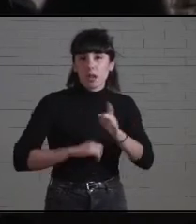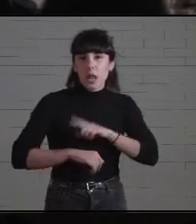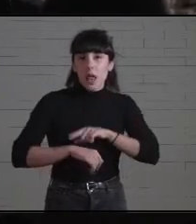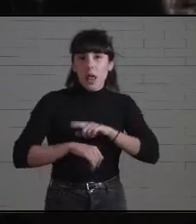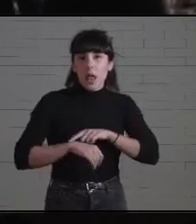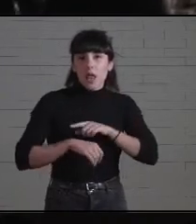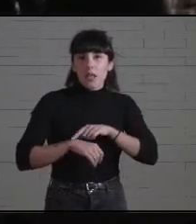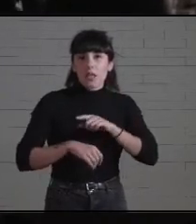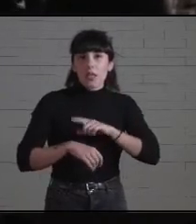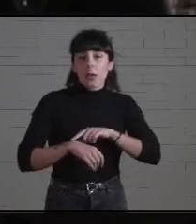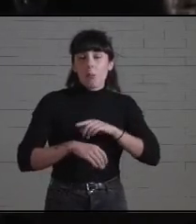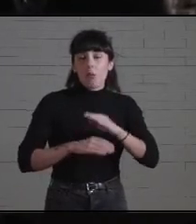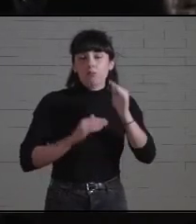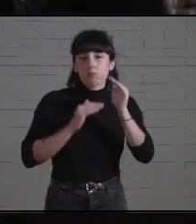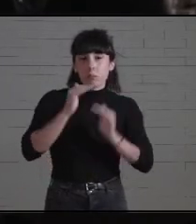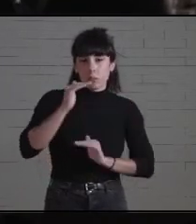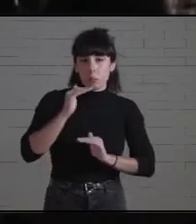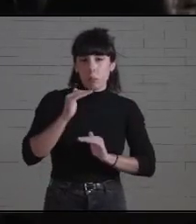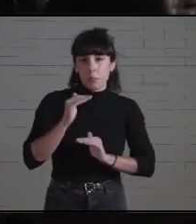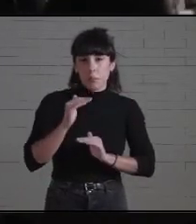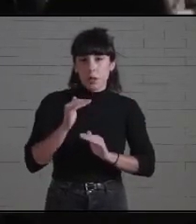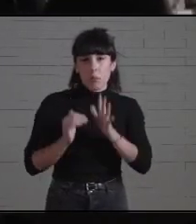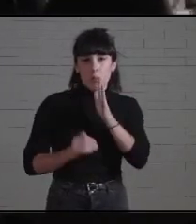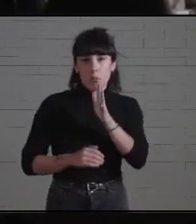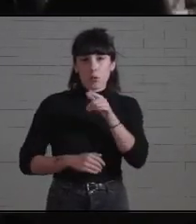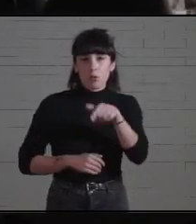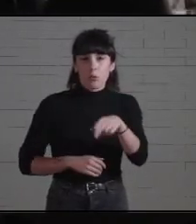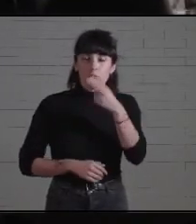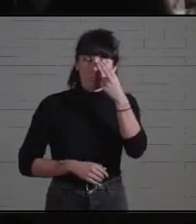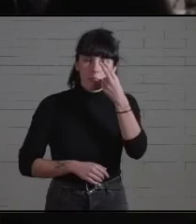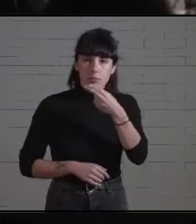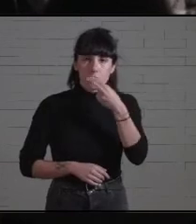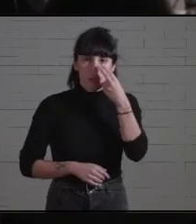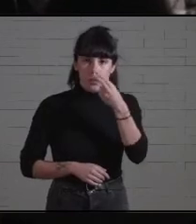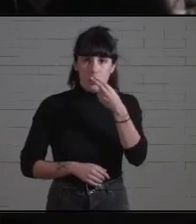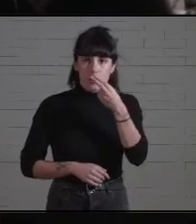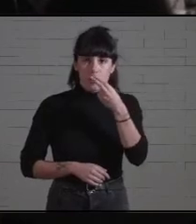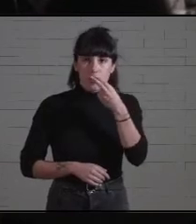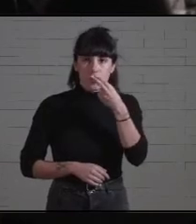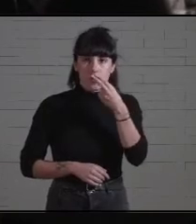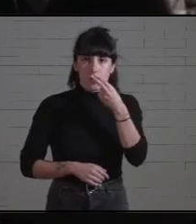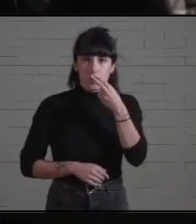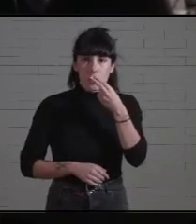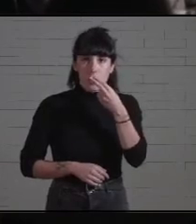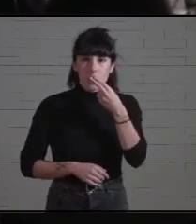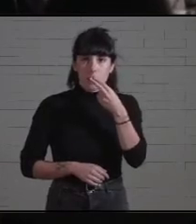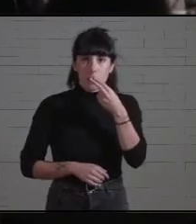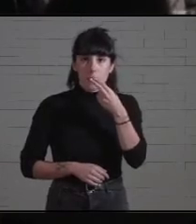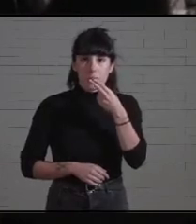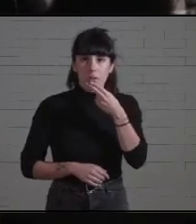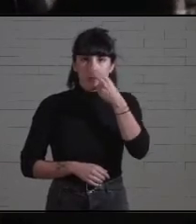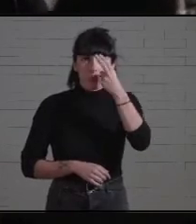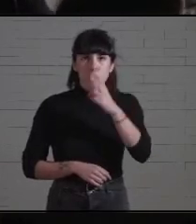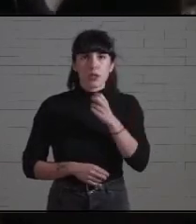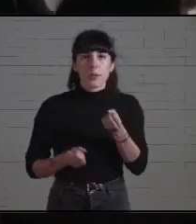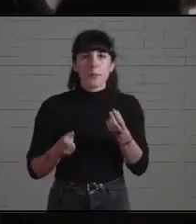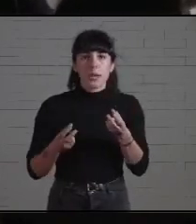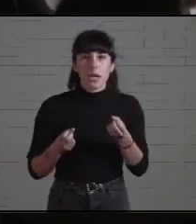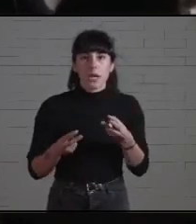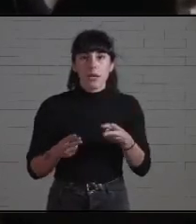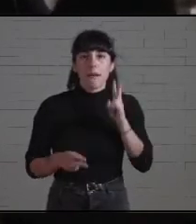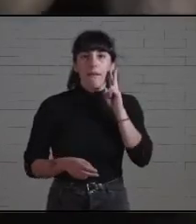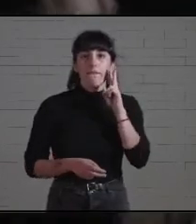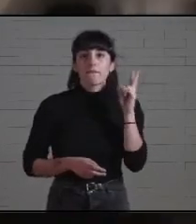extras, y eso es importante para ver entonces, para cambiar